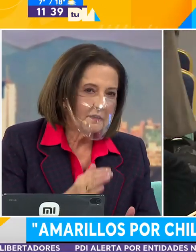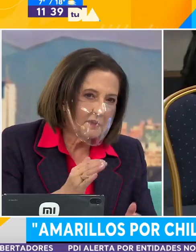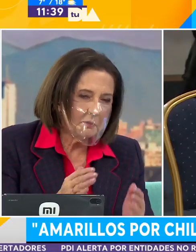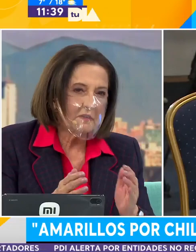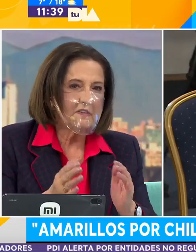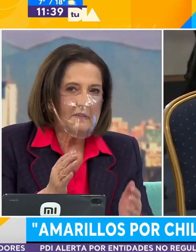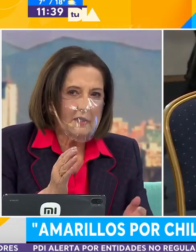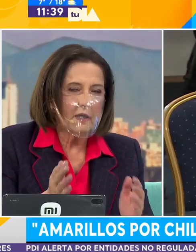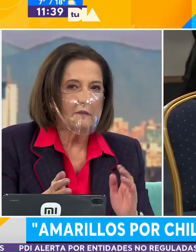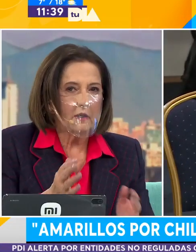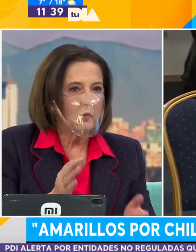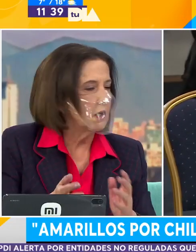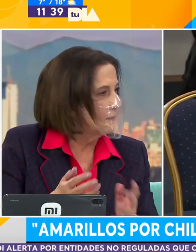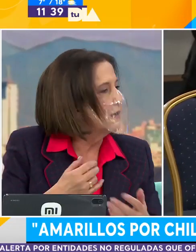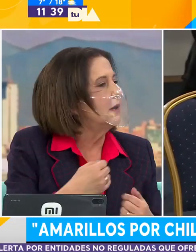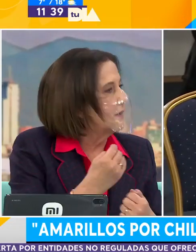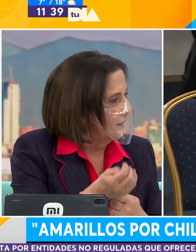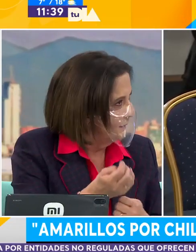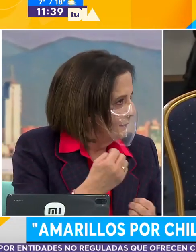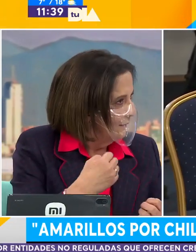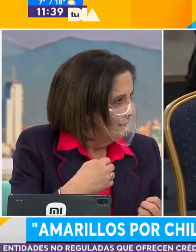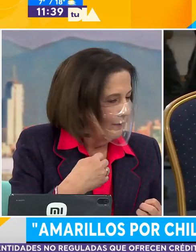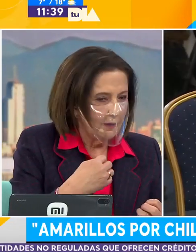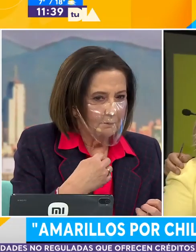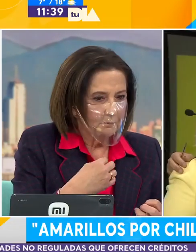en que siempre existía de alguna manera